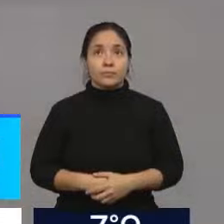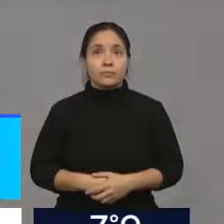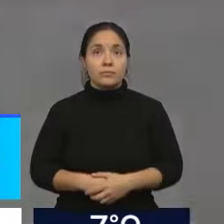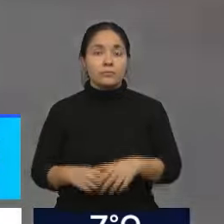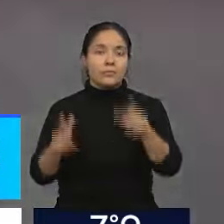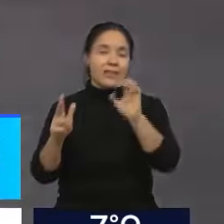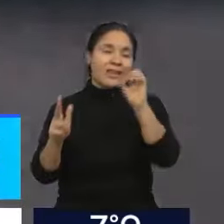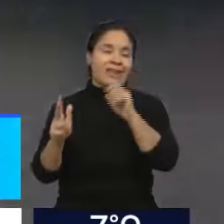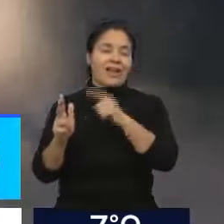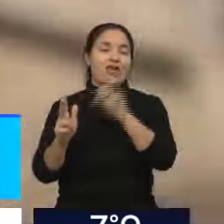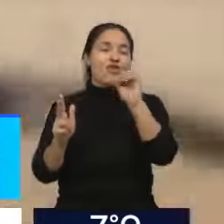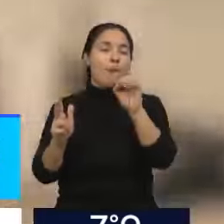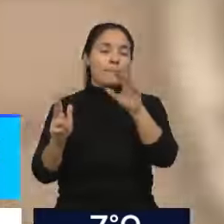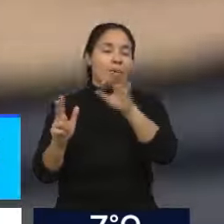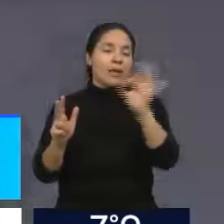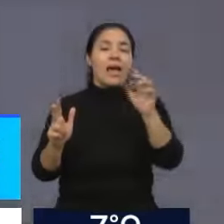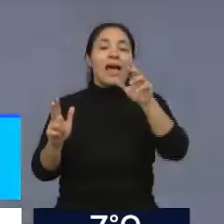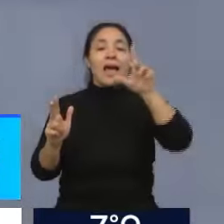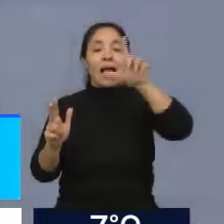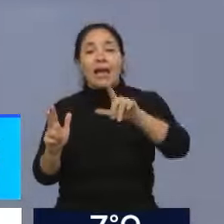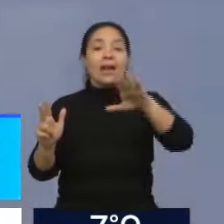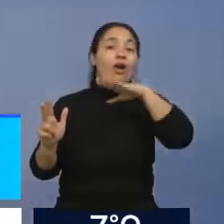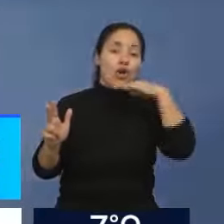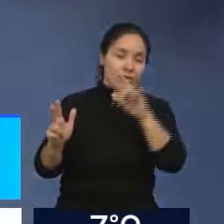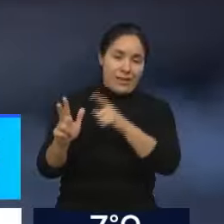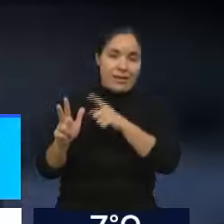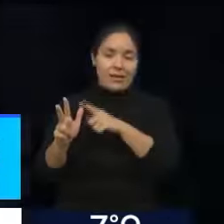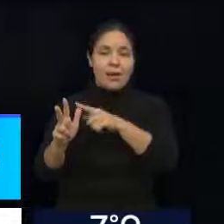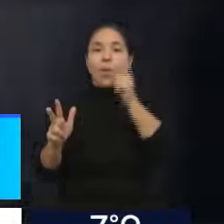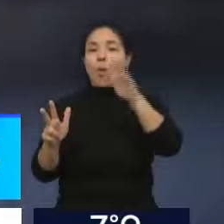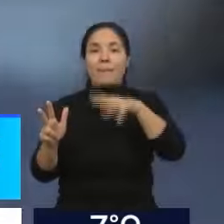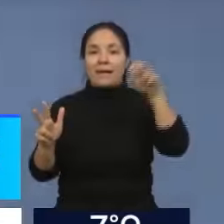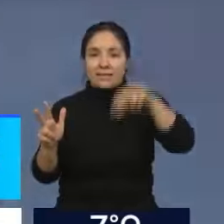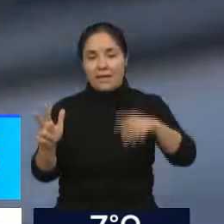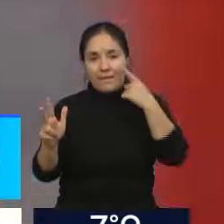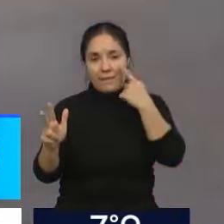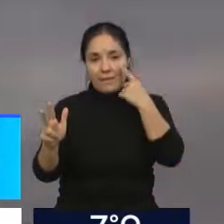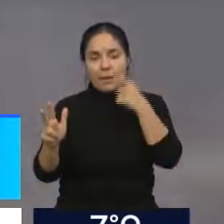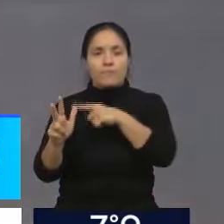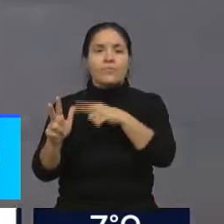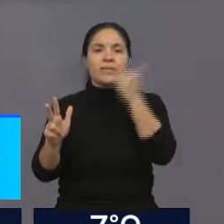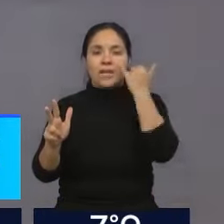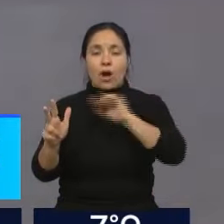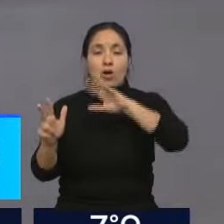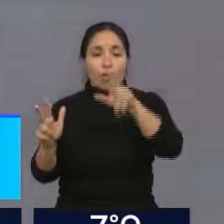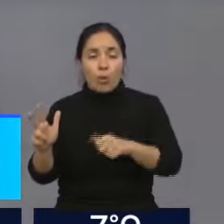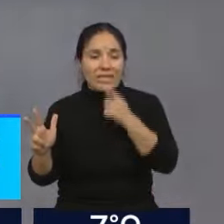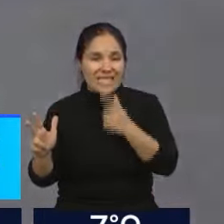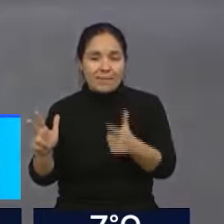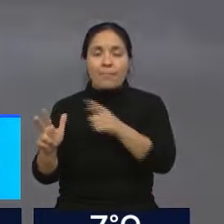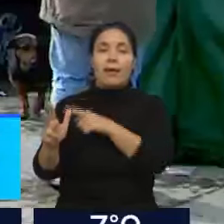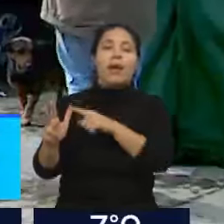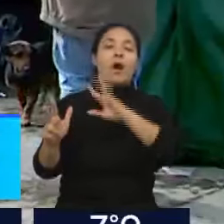le vamos a poner las iniciales, de 34 años, domiciliado en Guaymallén, que tiene antecedentes por robo simple, 2